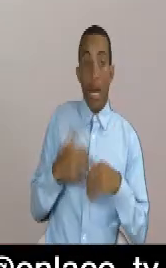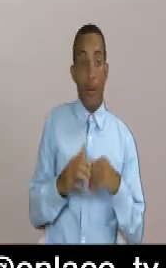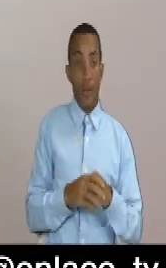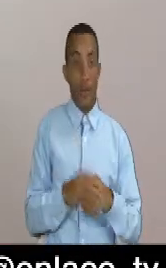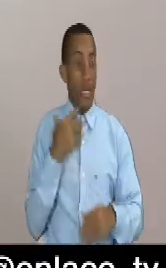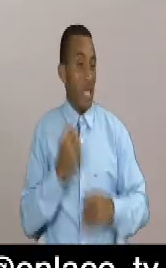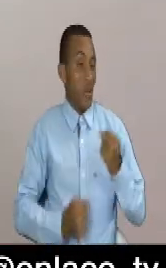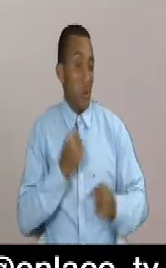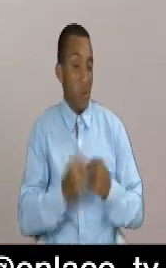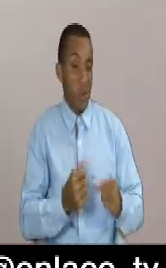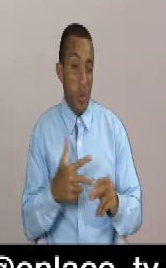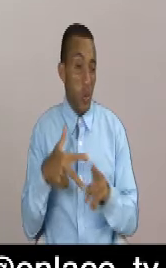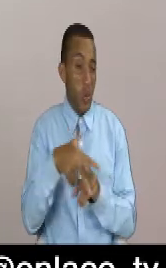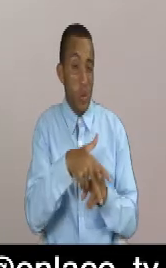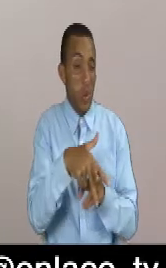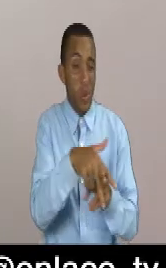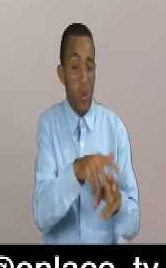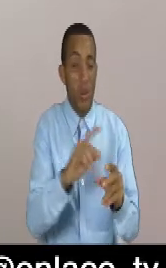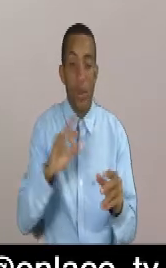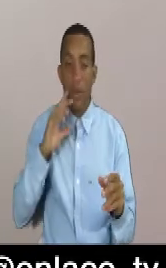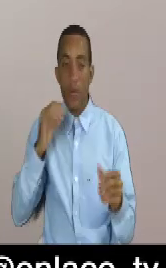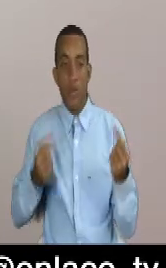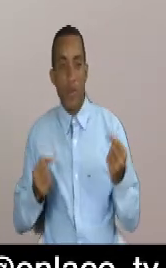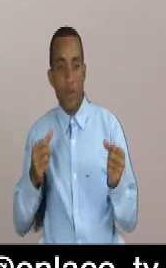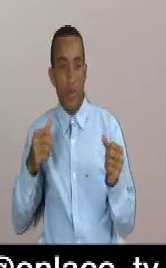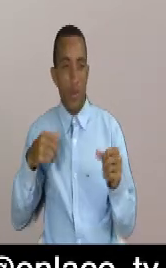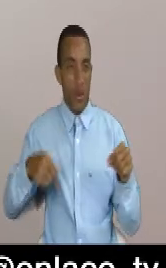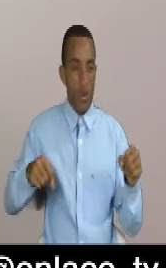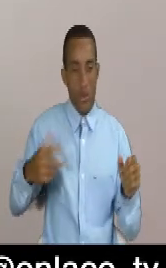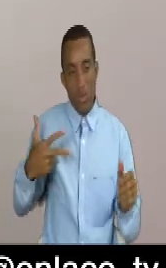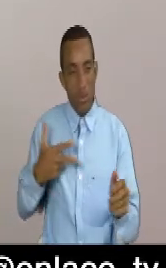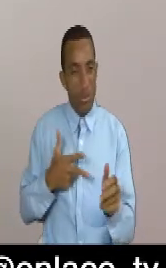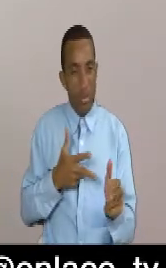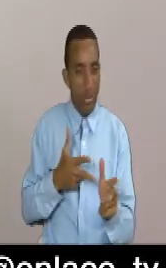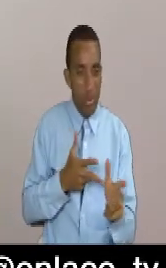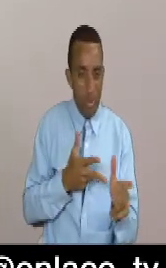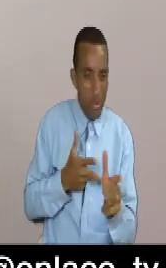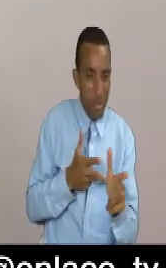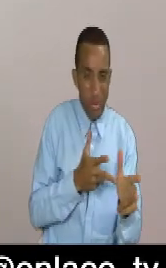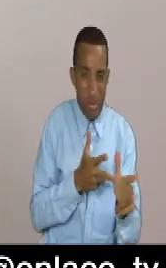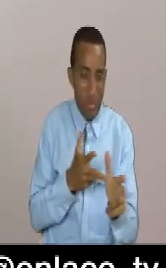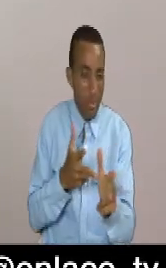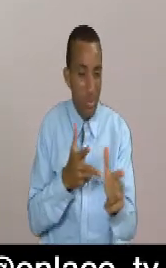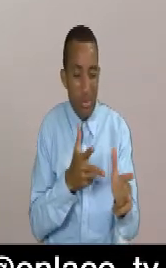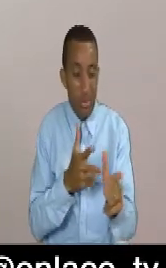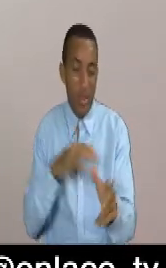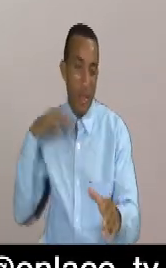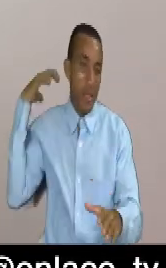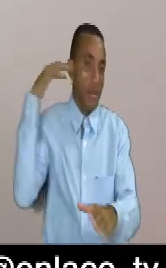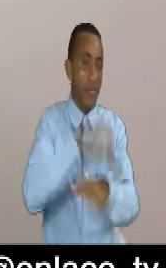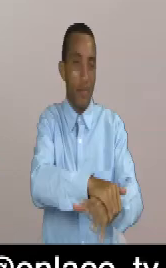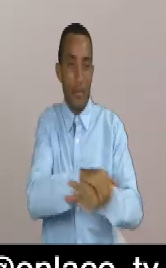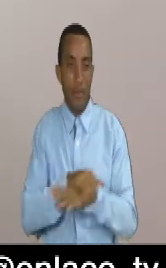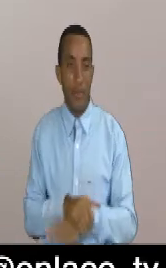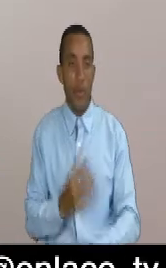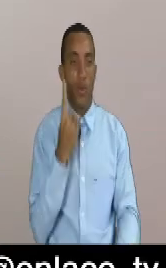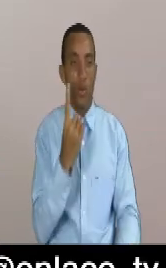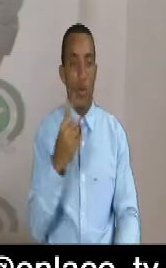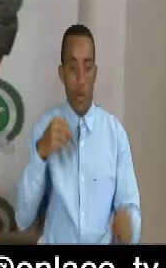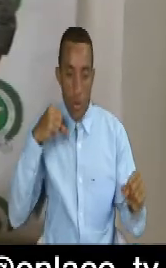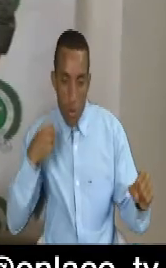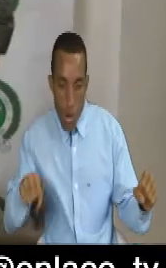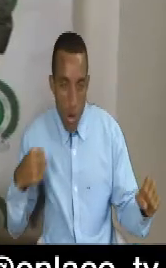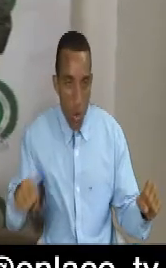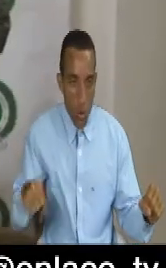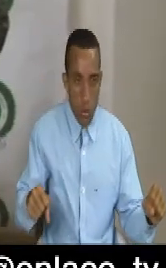emprenden la huida. La patrulla hace su recorrido detrás, logrando la captura de quien conducía la motocicleta.